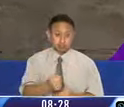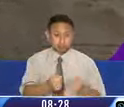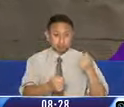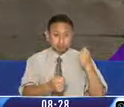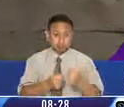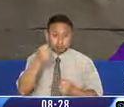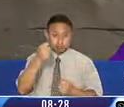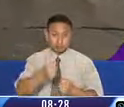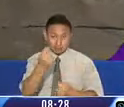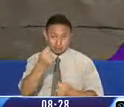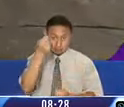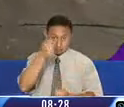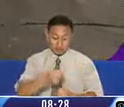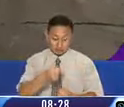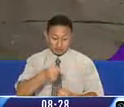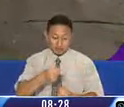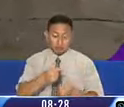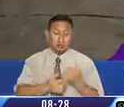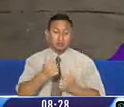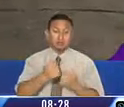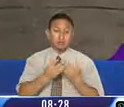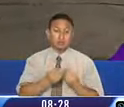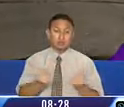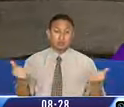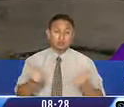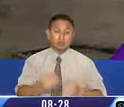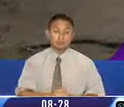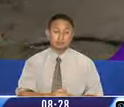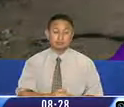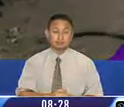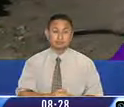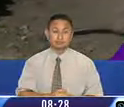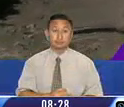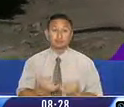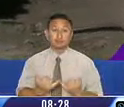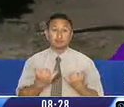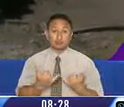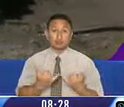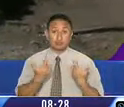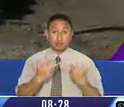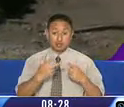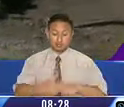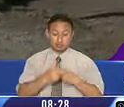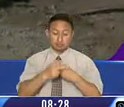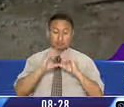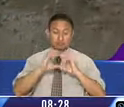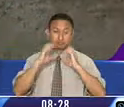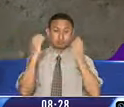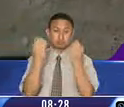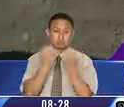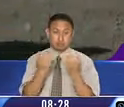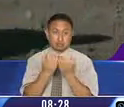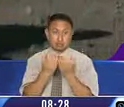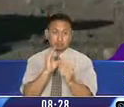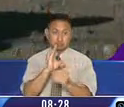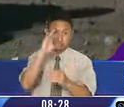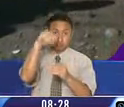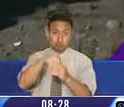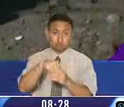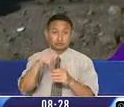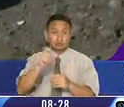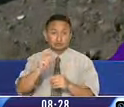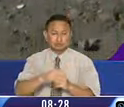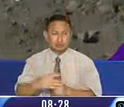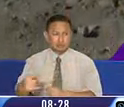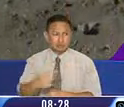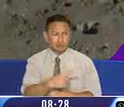poder solucionar nuestra vía. En vista que ahora ya empezó clases presenciales, necesitamos